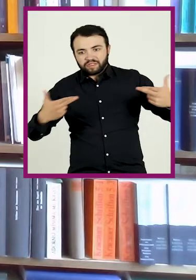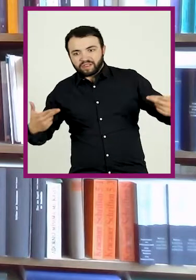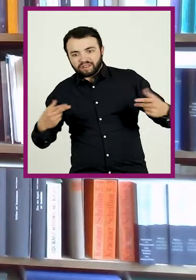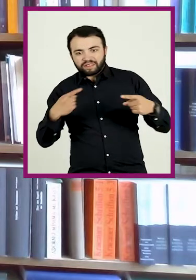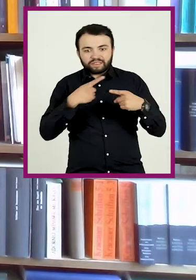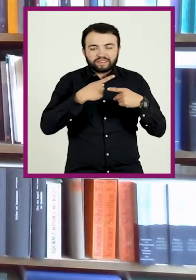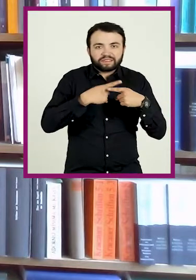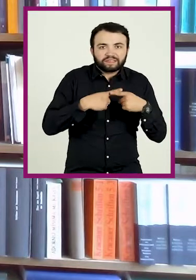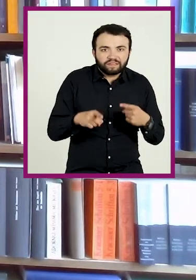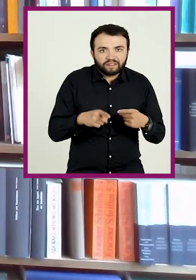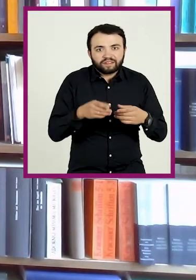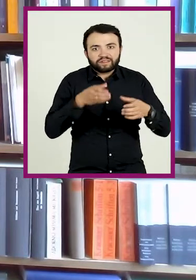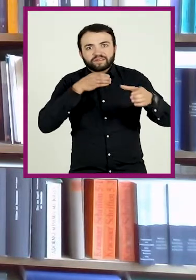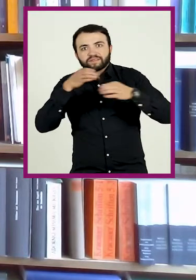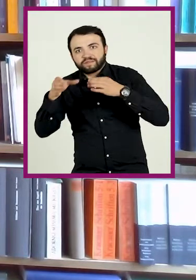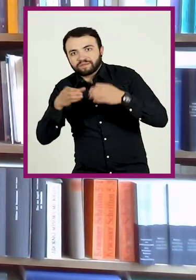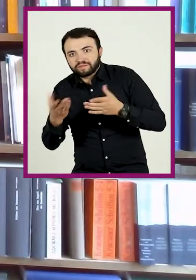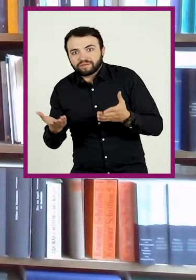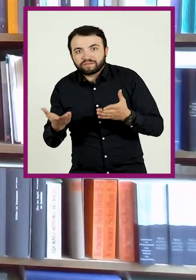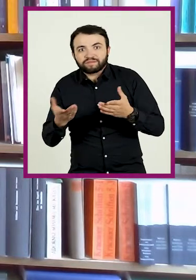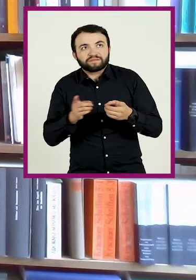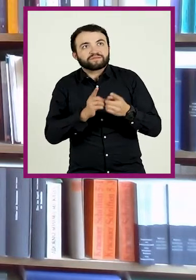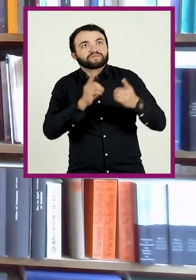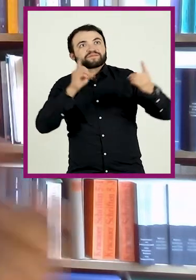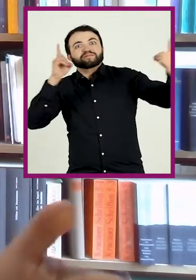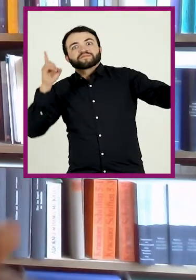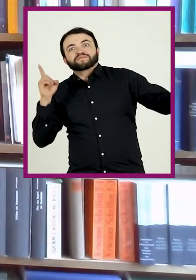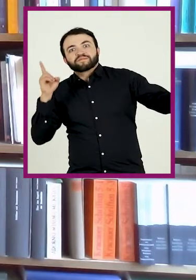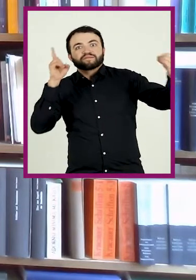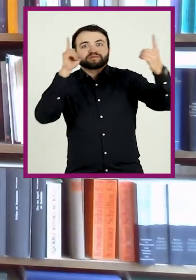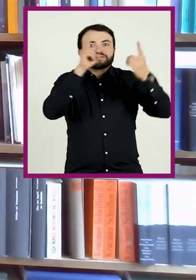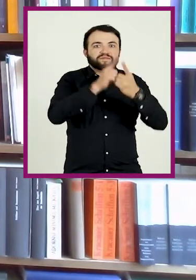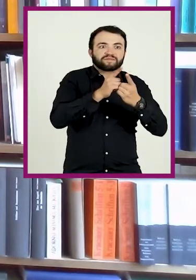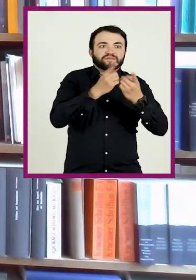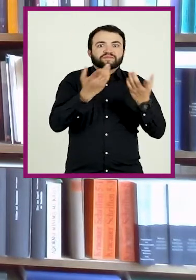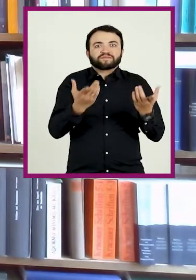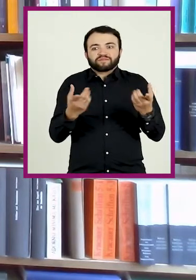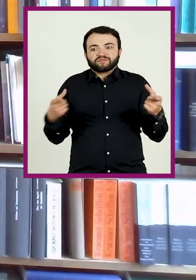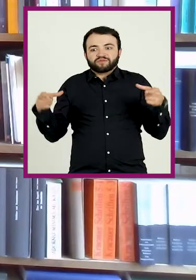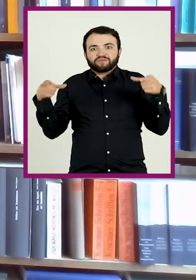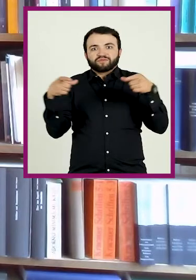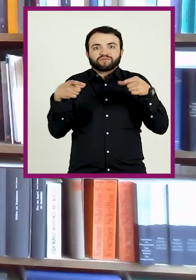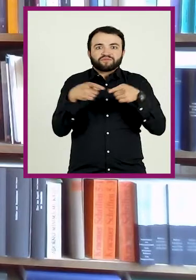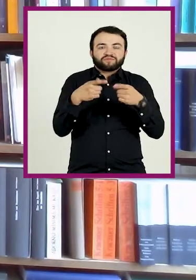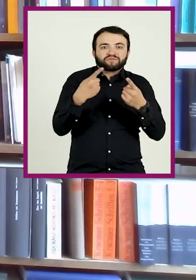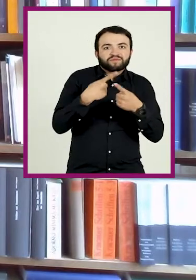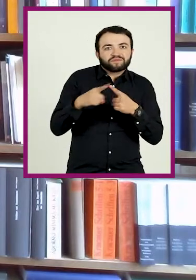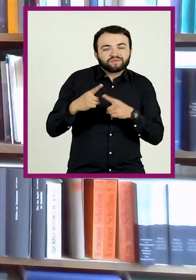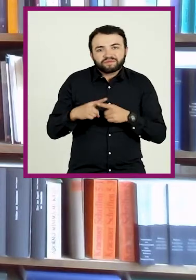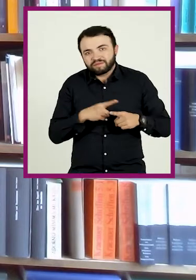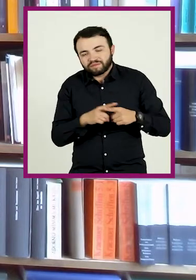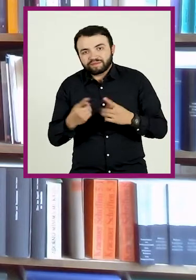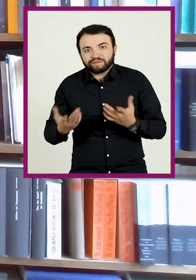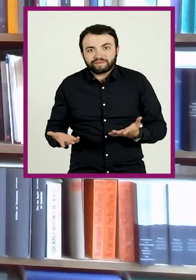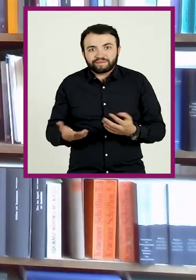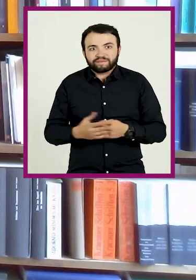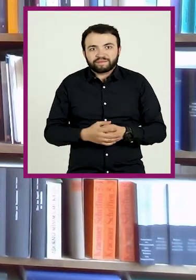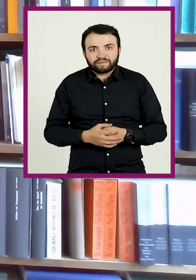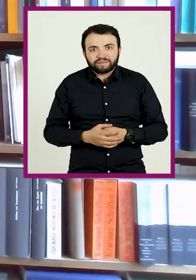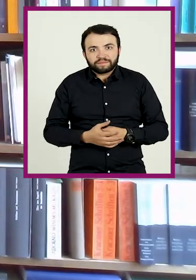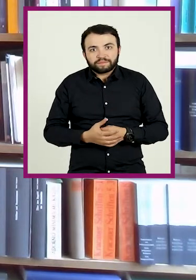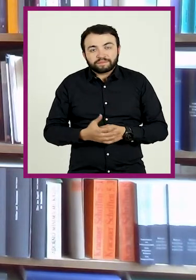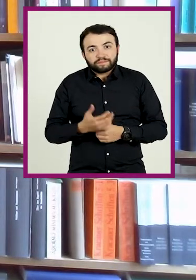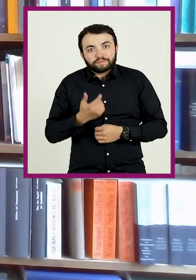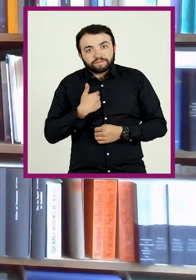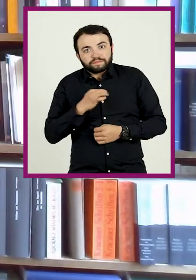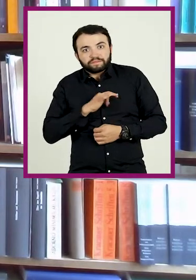y a la manera en que podemos redefinir nuestras relaciones con aquellos que nos son más distantes y que no forman parte de nuestro círculo